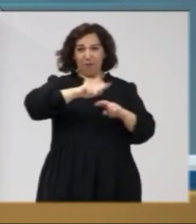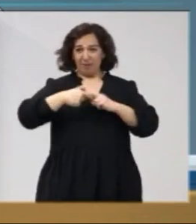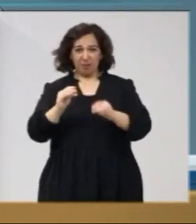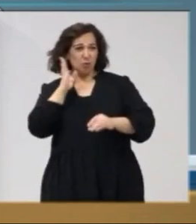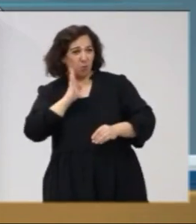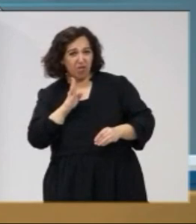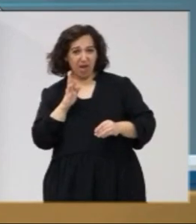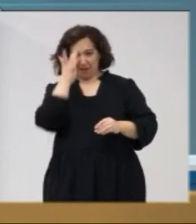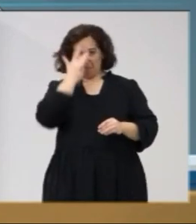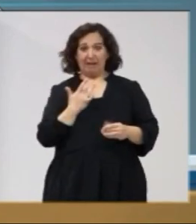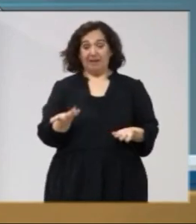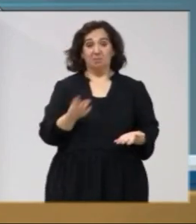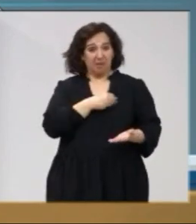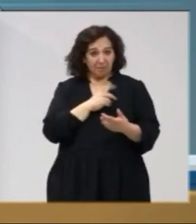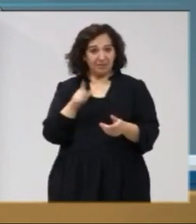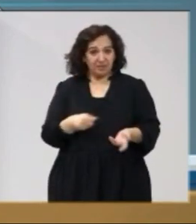familia? ¿Merece la pena?